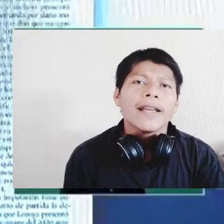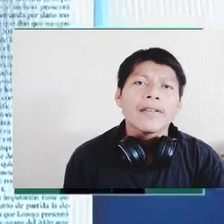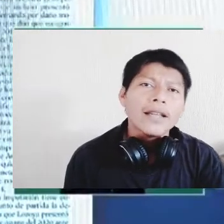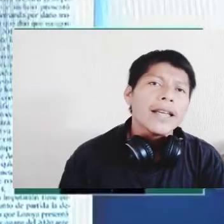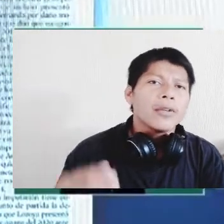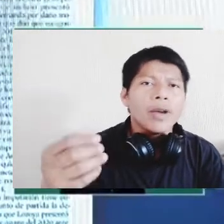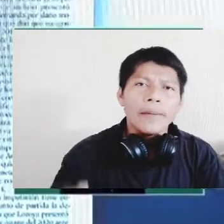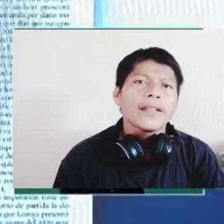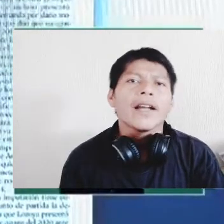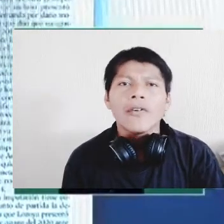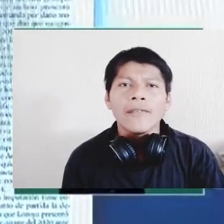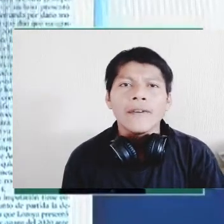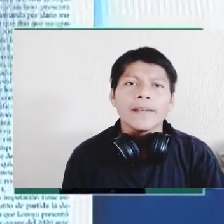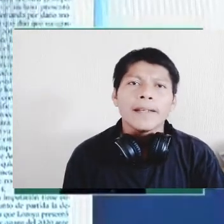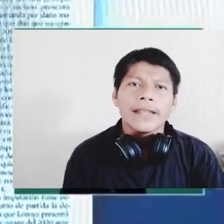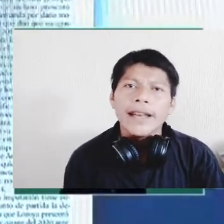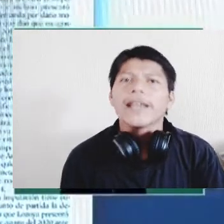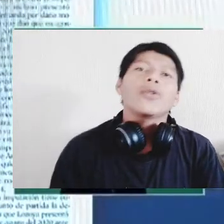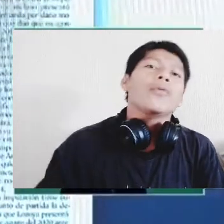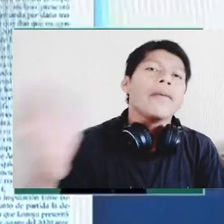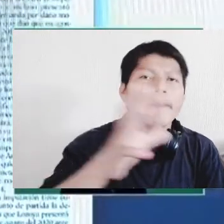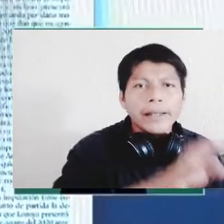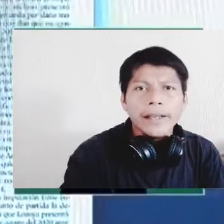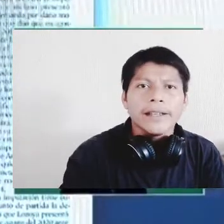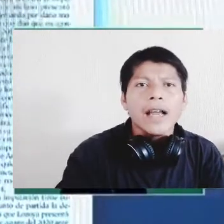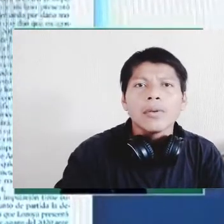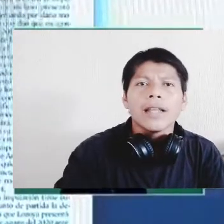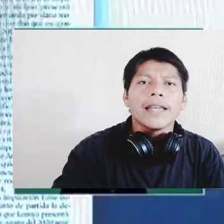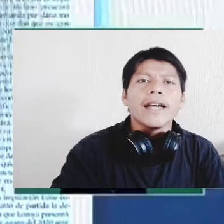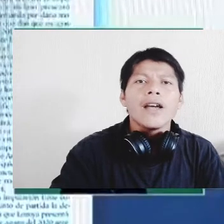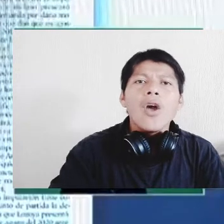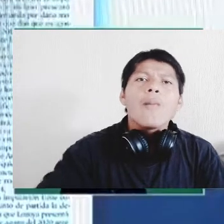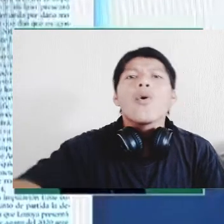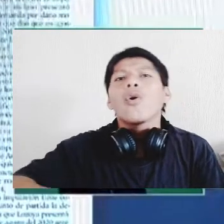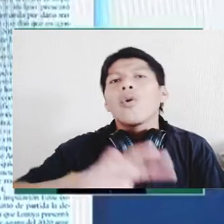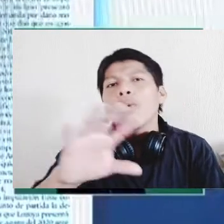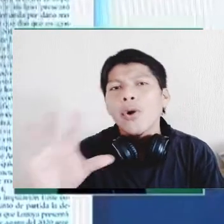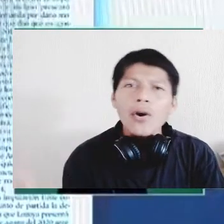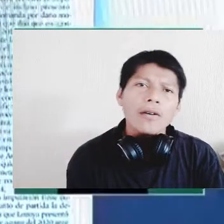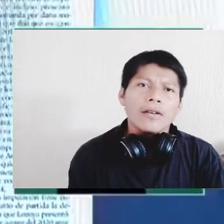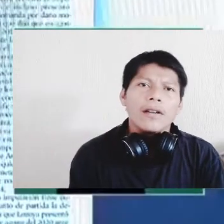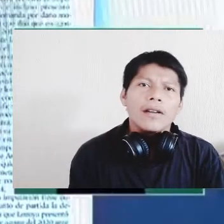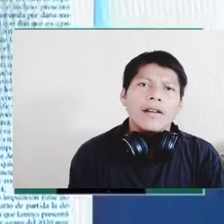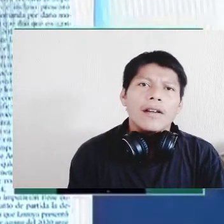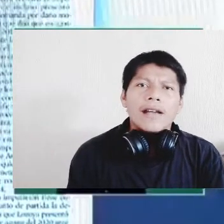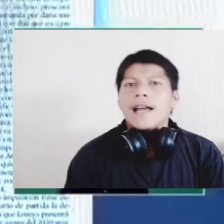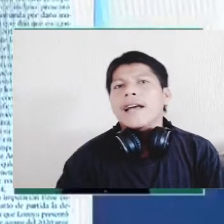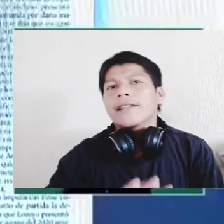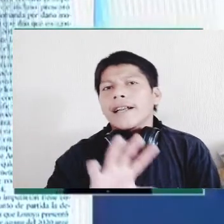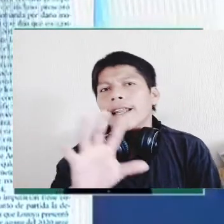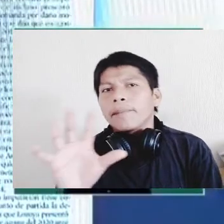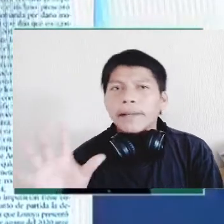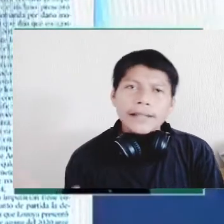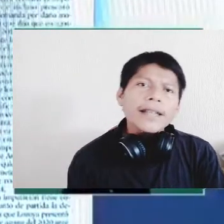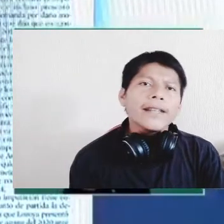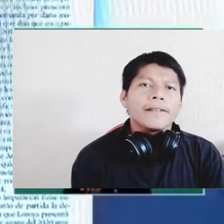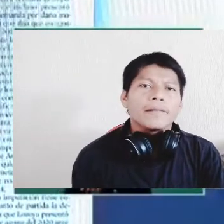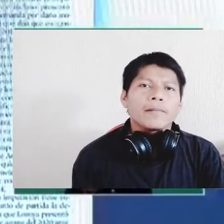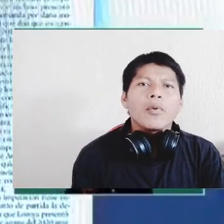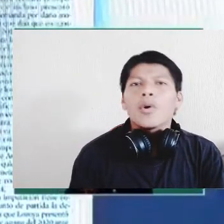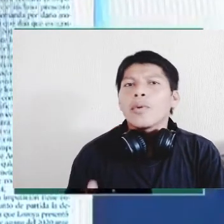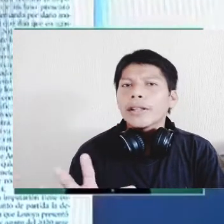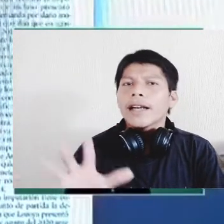tema de Ricardo Anaya, nuevamente la conferencia mañanera, y nuevamente Ricardo Anaya volvió a atacar al